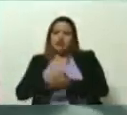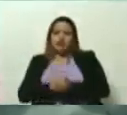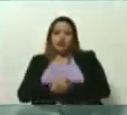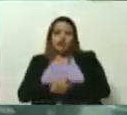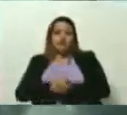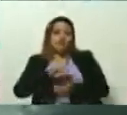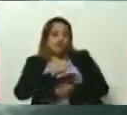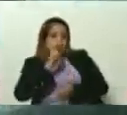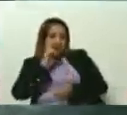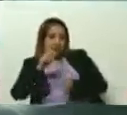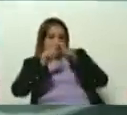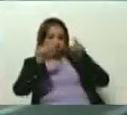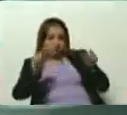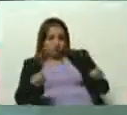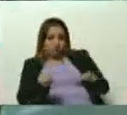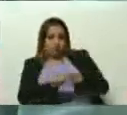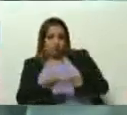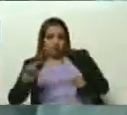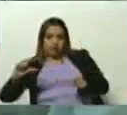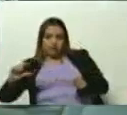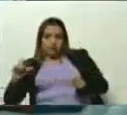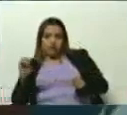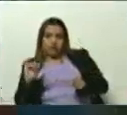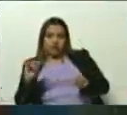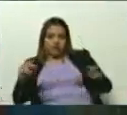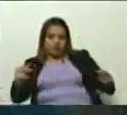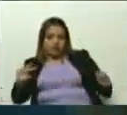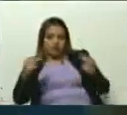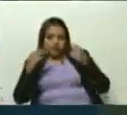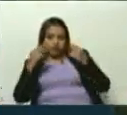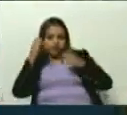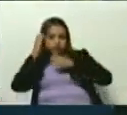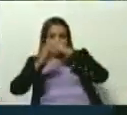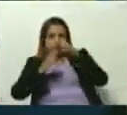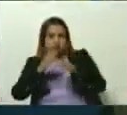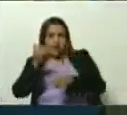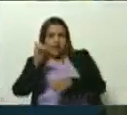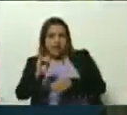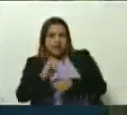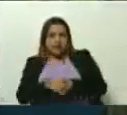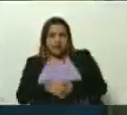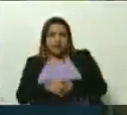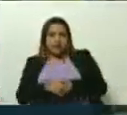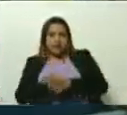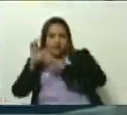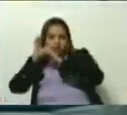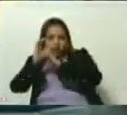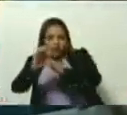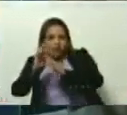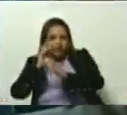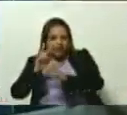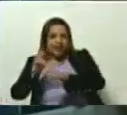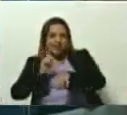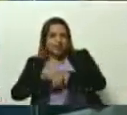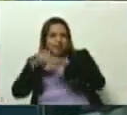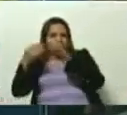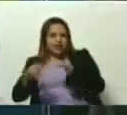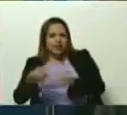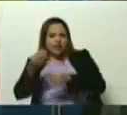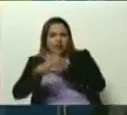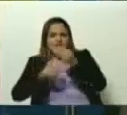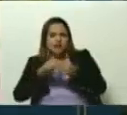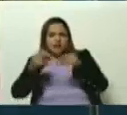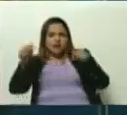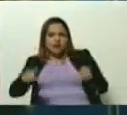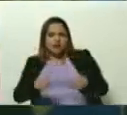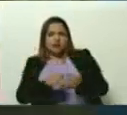la pantallita, el cuadrito pequeño que están en lo que nos está enfocando nuestros camarógrafos, ahí incluso van a ver el camarógrafo para que vean que es en tiempo real lo que está ocurriendo aquí